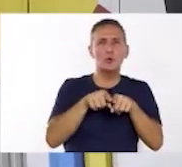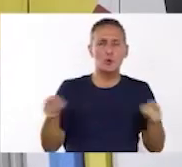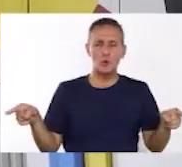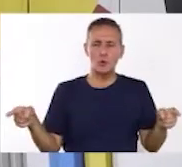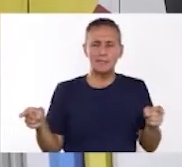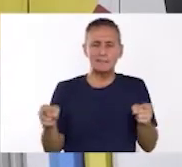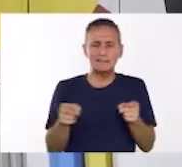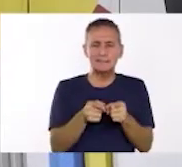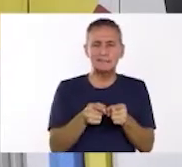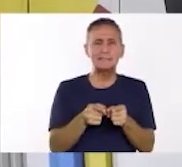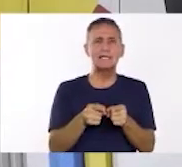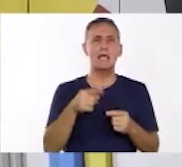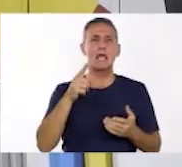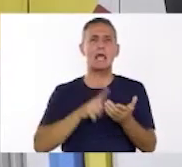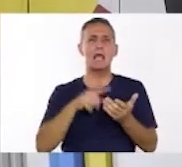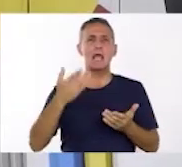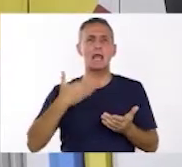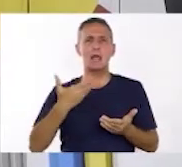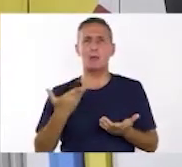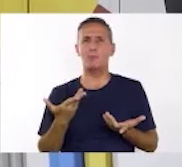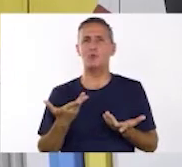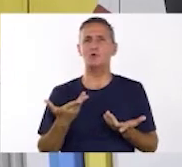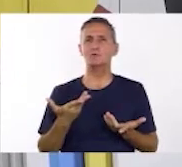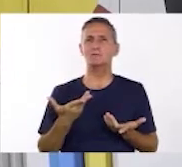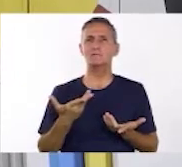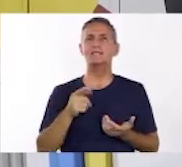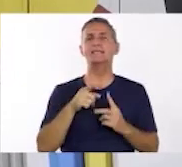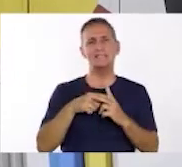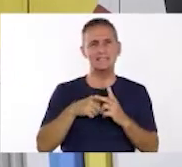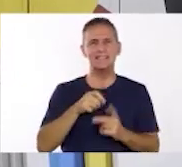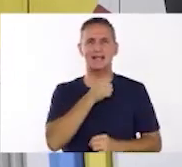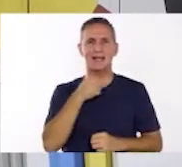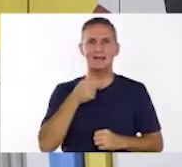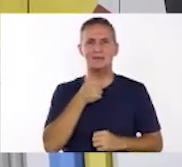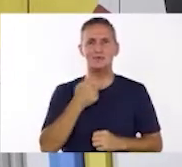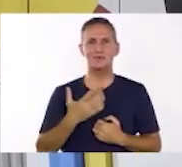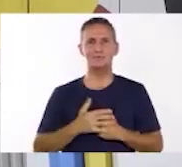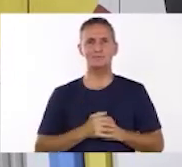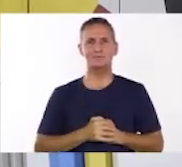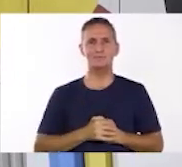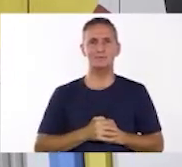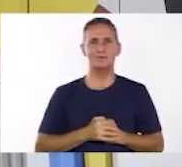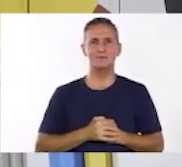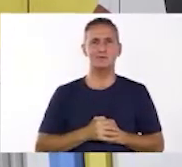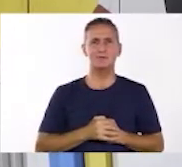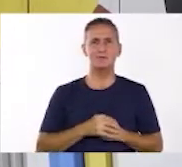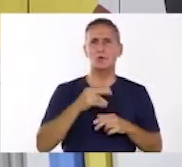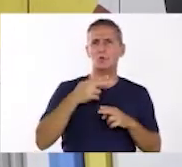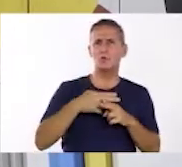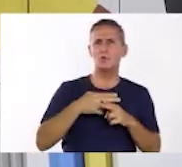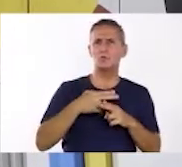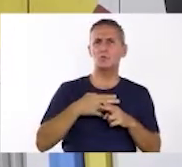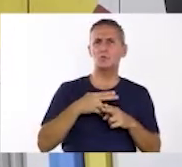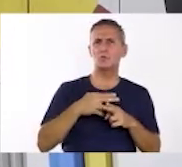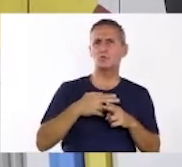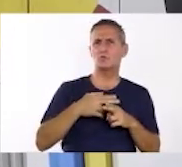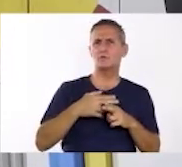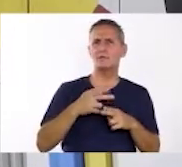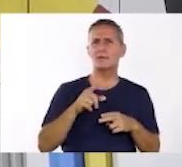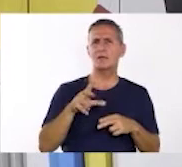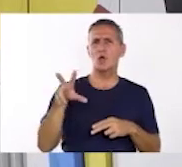bien se dice, ellos hicieron una unión, una síntesis de su